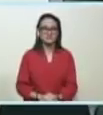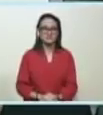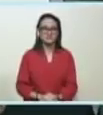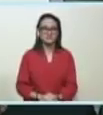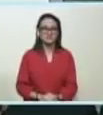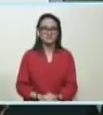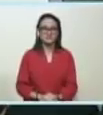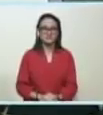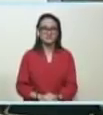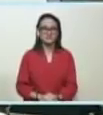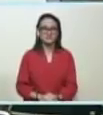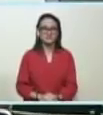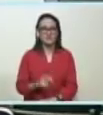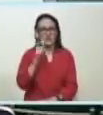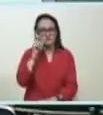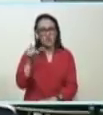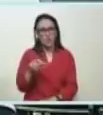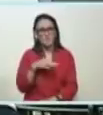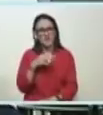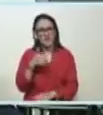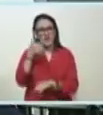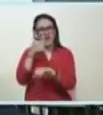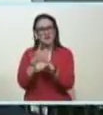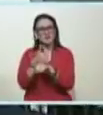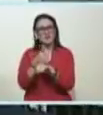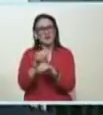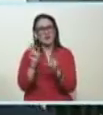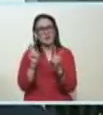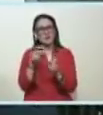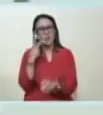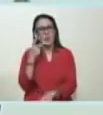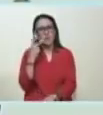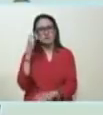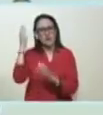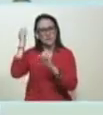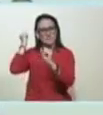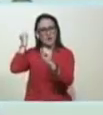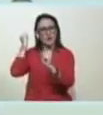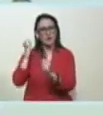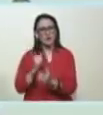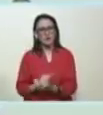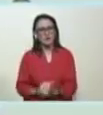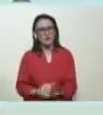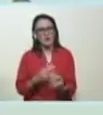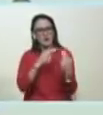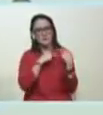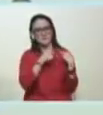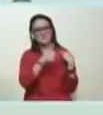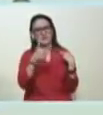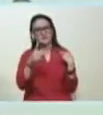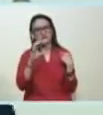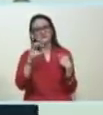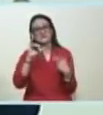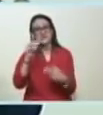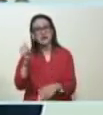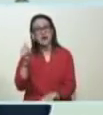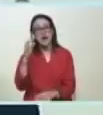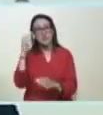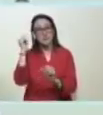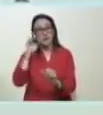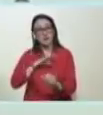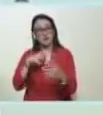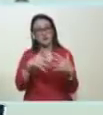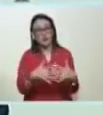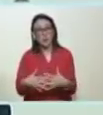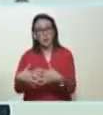Brian Naranjo, jefe de la sección política de la embajada y representante de la CIA en la embajada